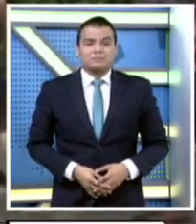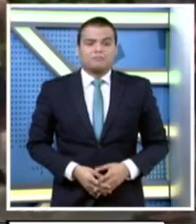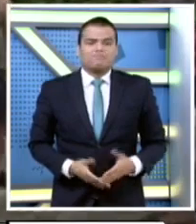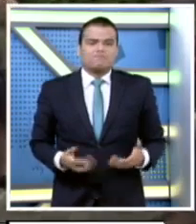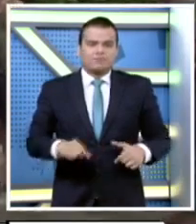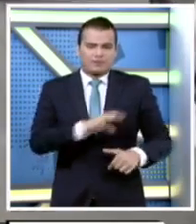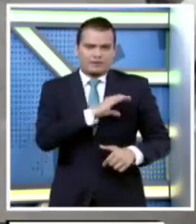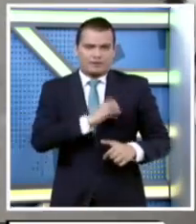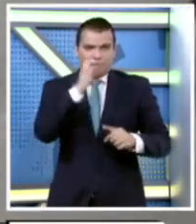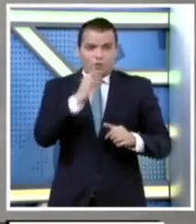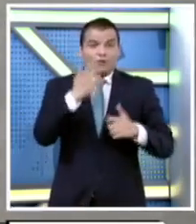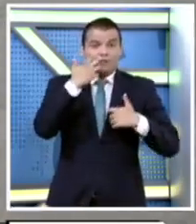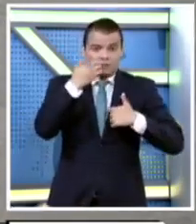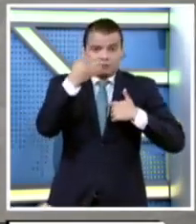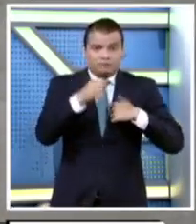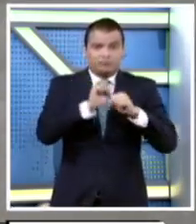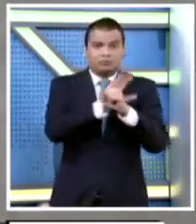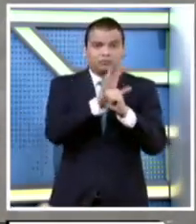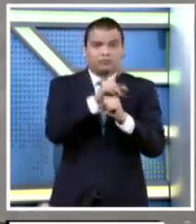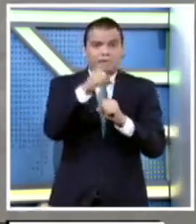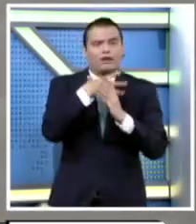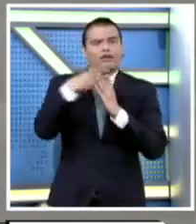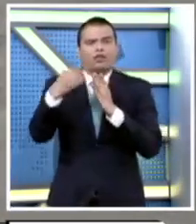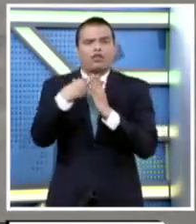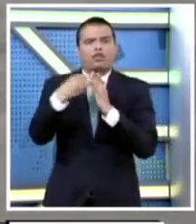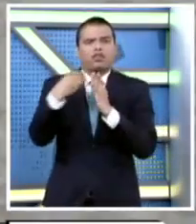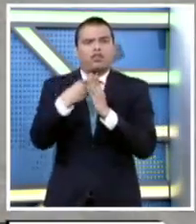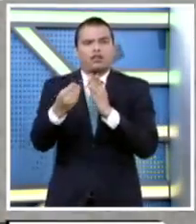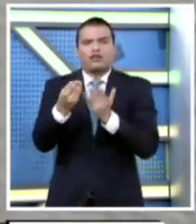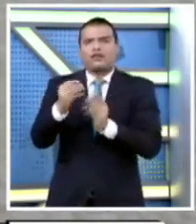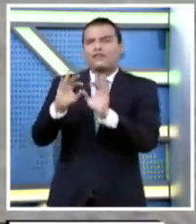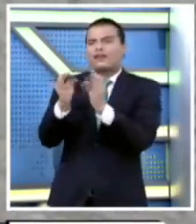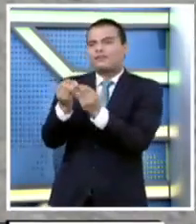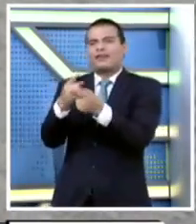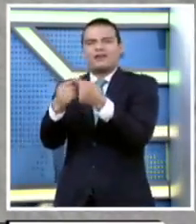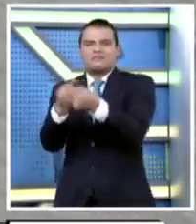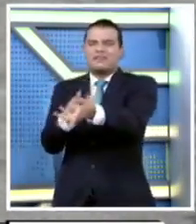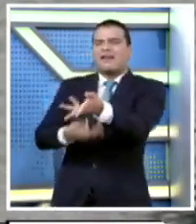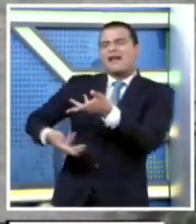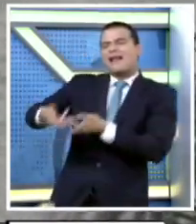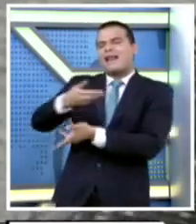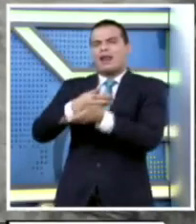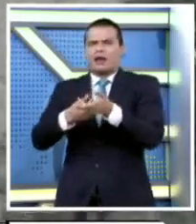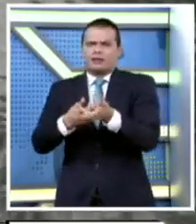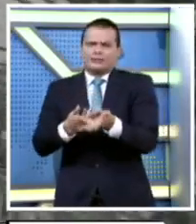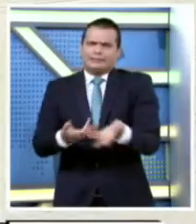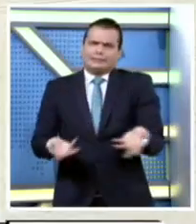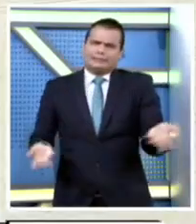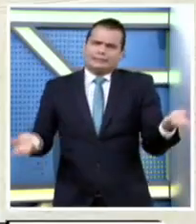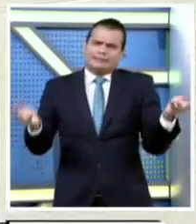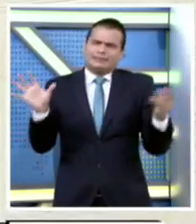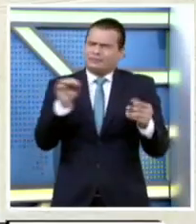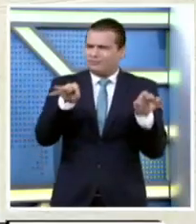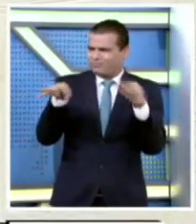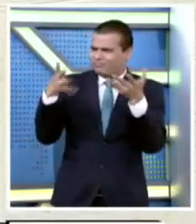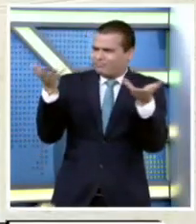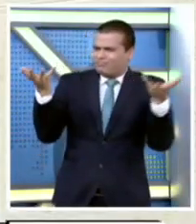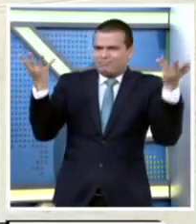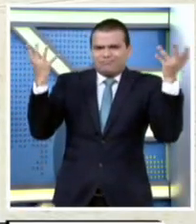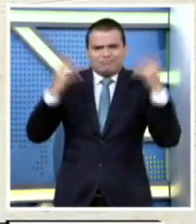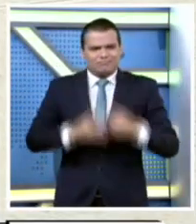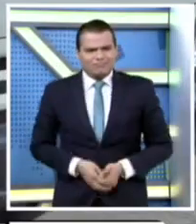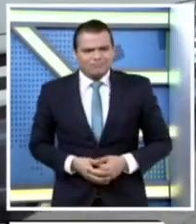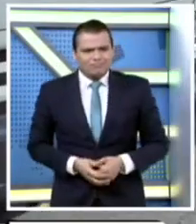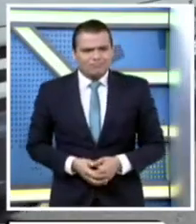Indignación en Cali luego de que se revelara la detención de un hombre que departía alegremente con sus vecinos a pesar de saber que era portador del